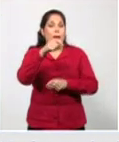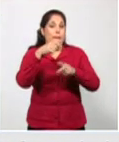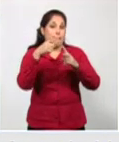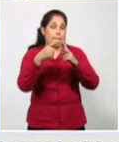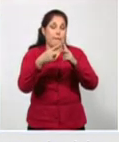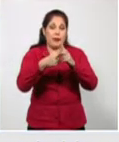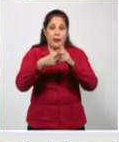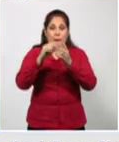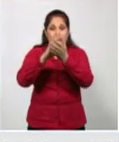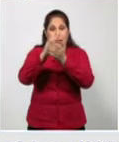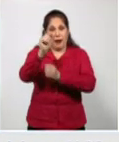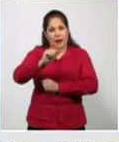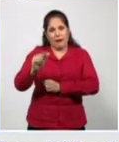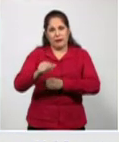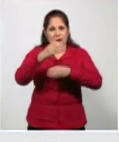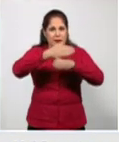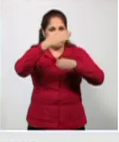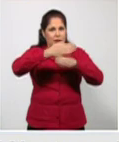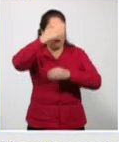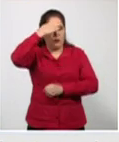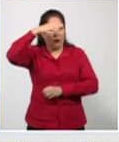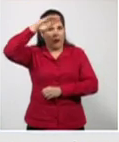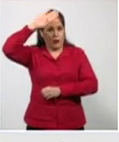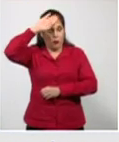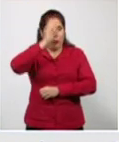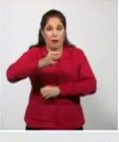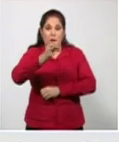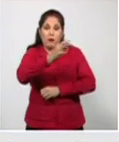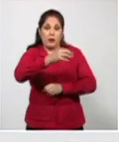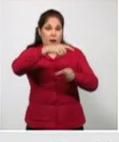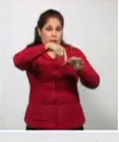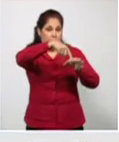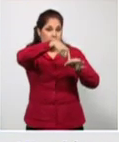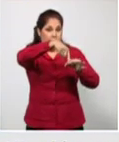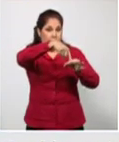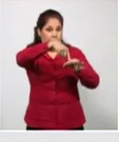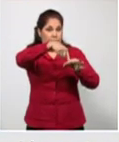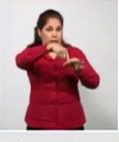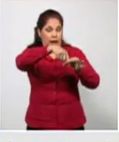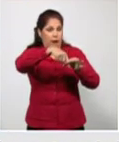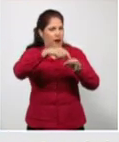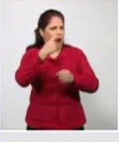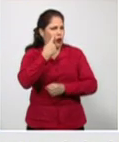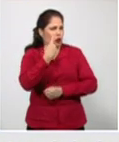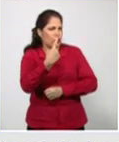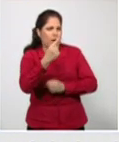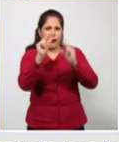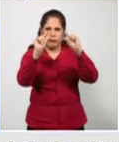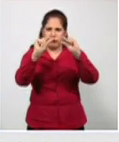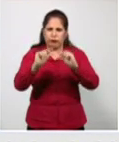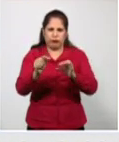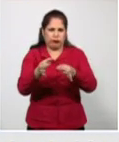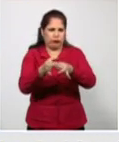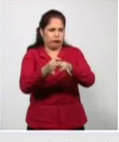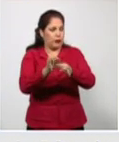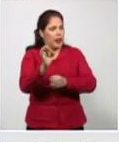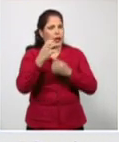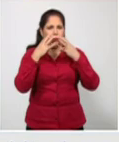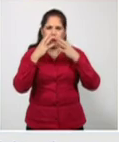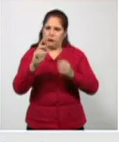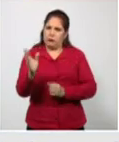Mayabeque, Santiago de Cuba y el municipio especial, pues no se aprecia una reducción